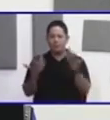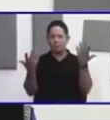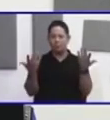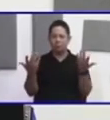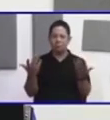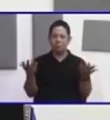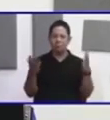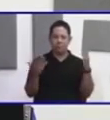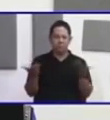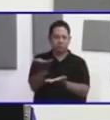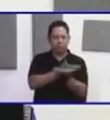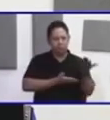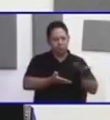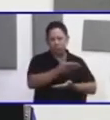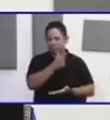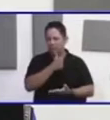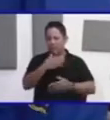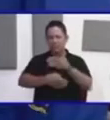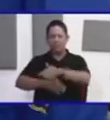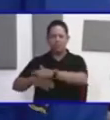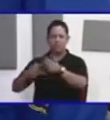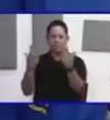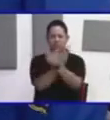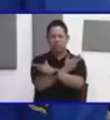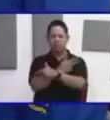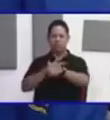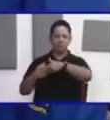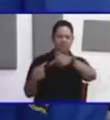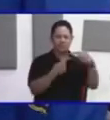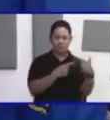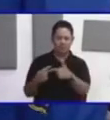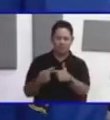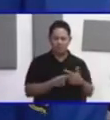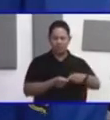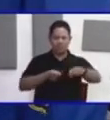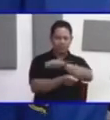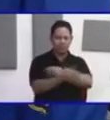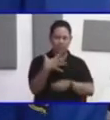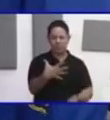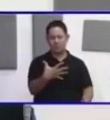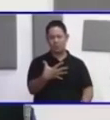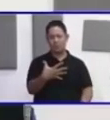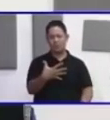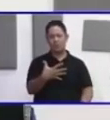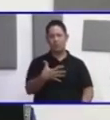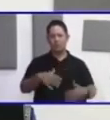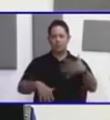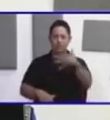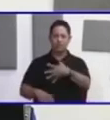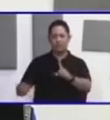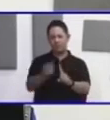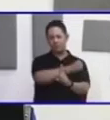que ha terminado en hechos de violencia con 5 casos de homicidio, 10 casos de lesiones